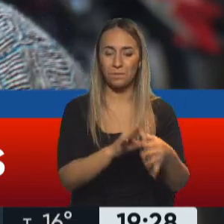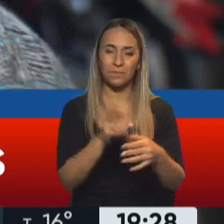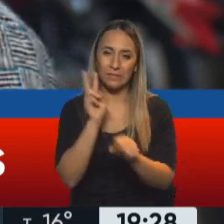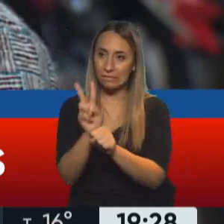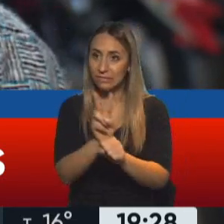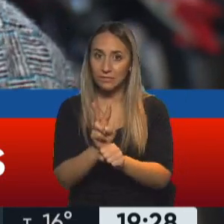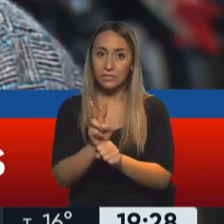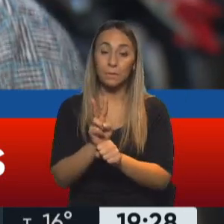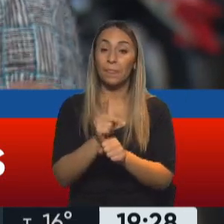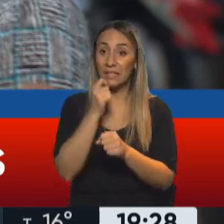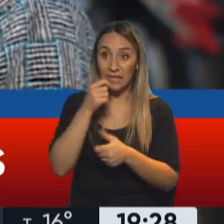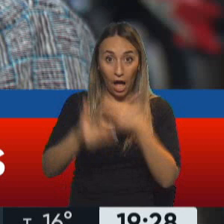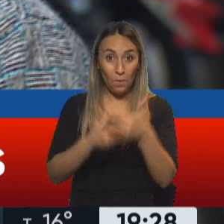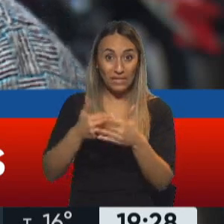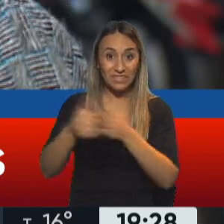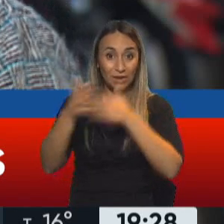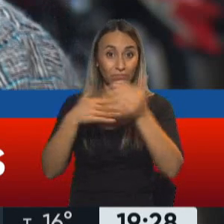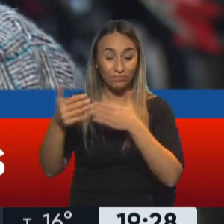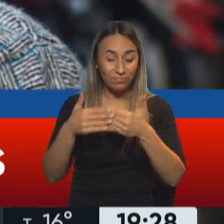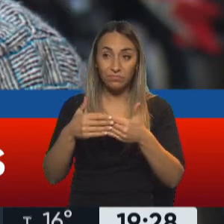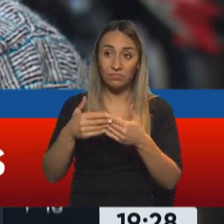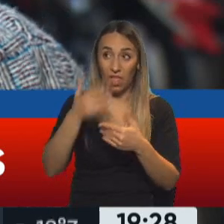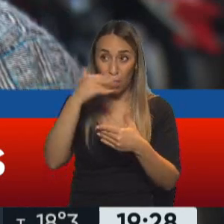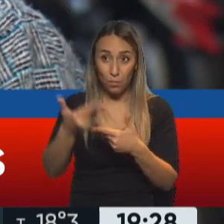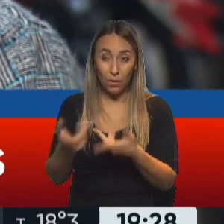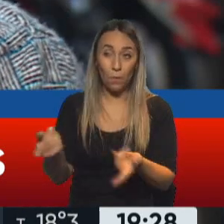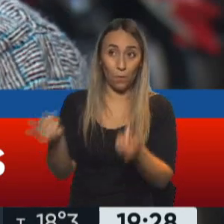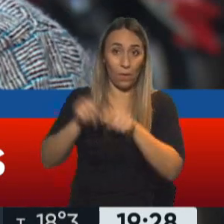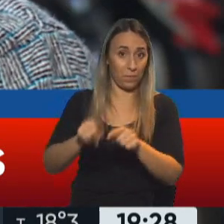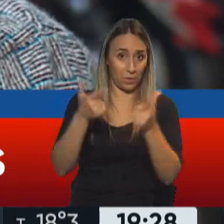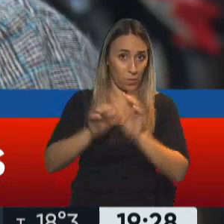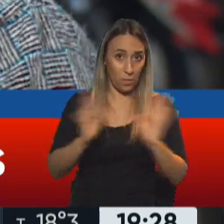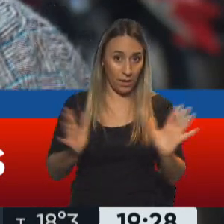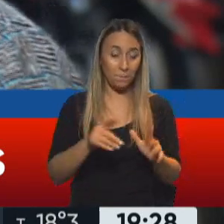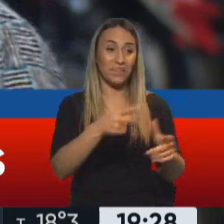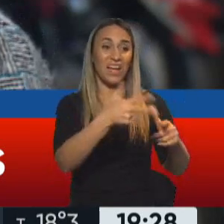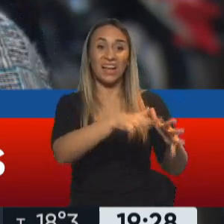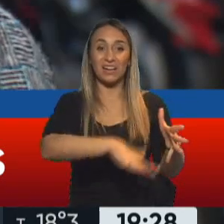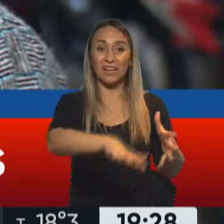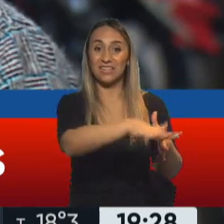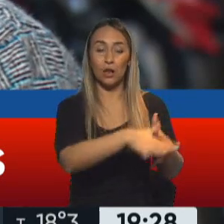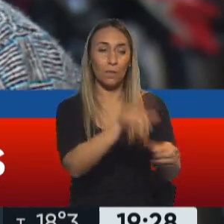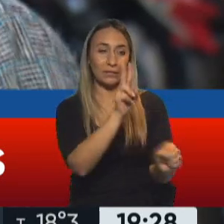generarían serían absolutamente irreversibles para la Reserva Ecológica, uno de los sitios más